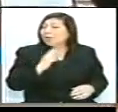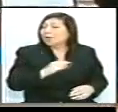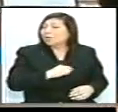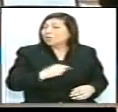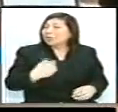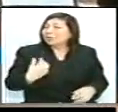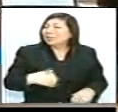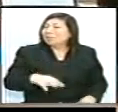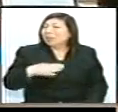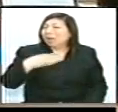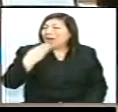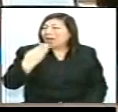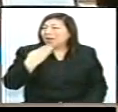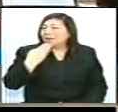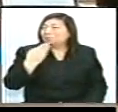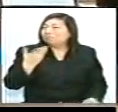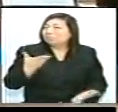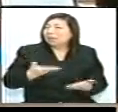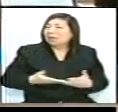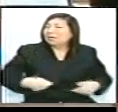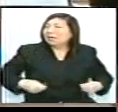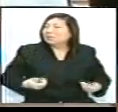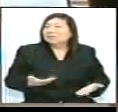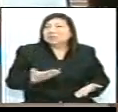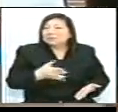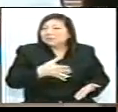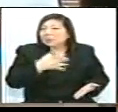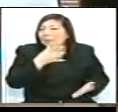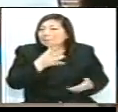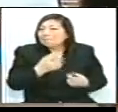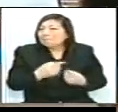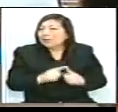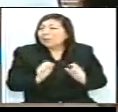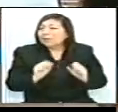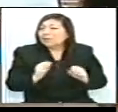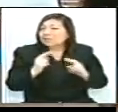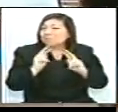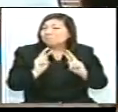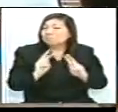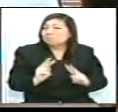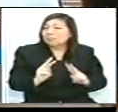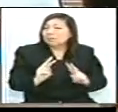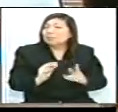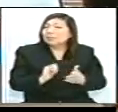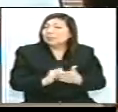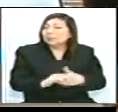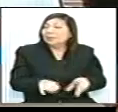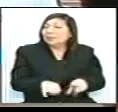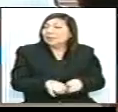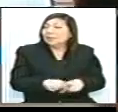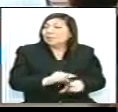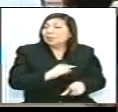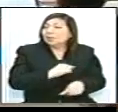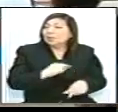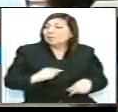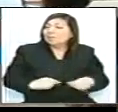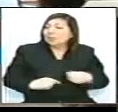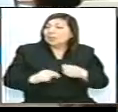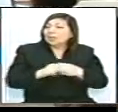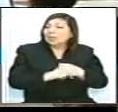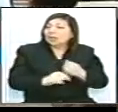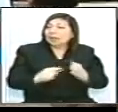gobiernos regionales en cuanto a la capacidad de gasto, pero si comparamos la que también el gobierno nacional